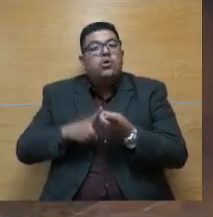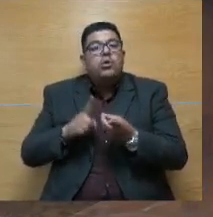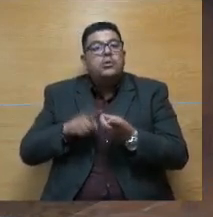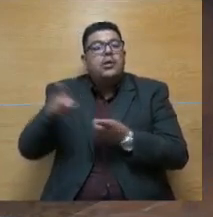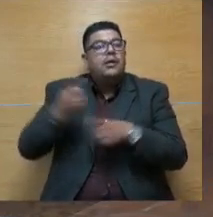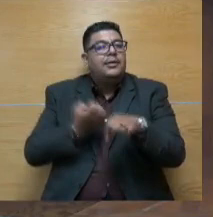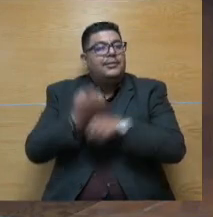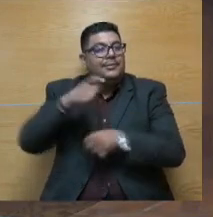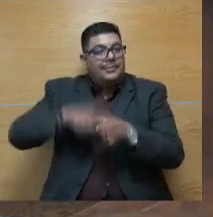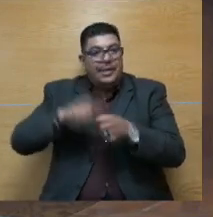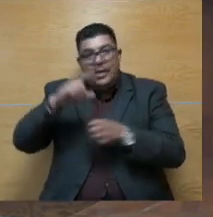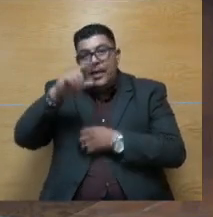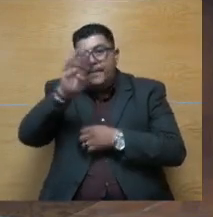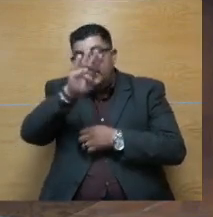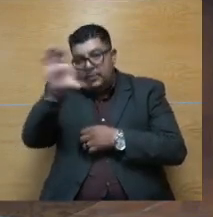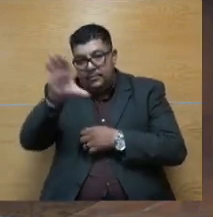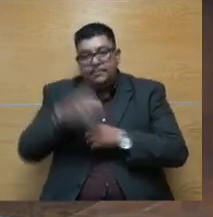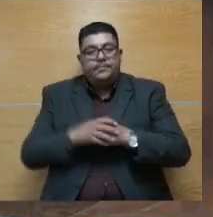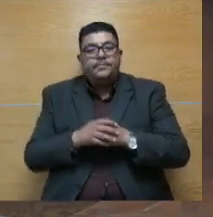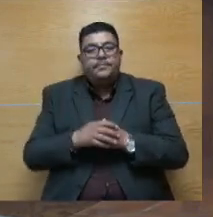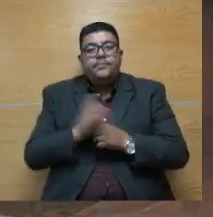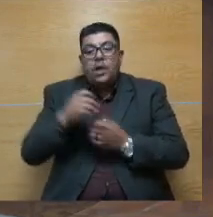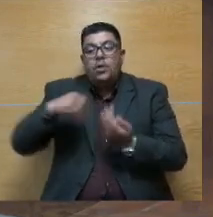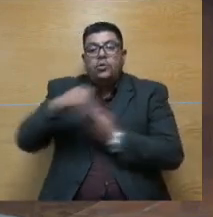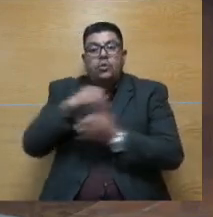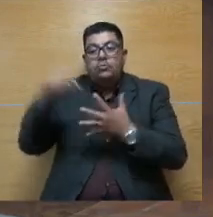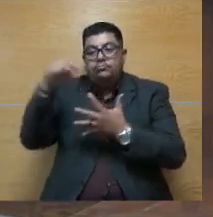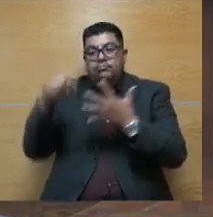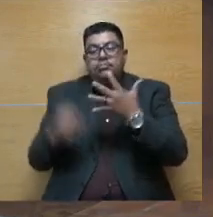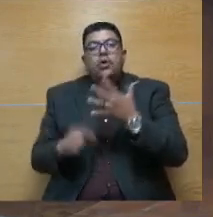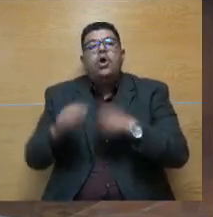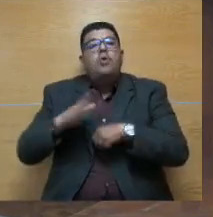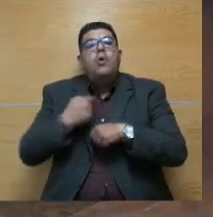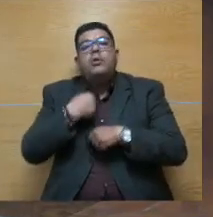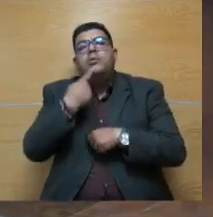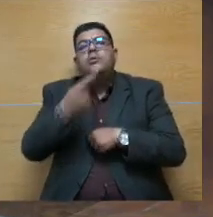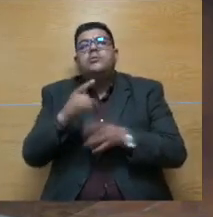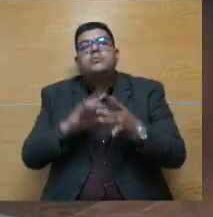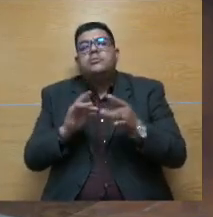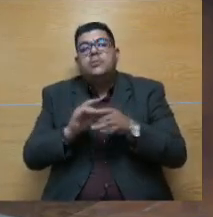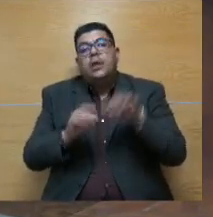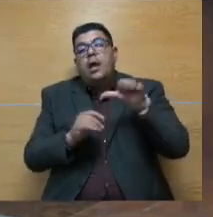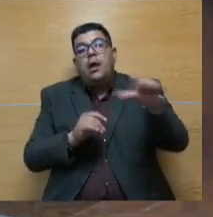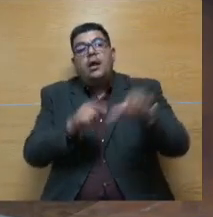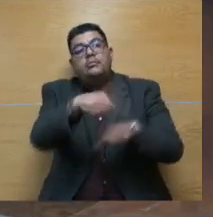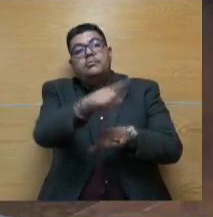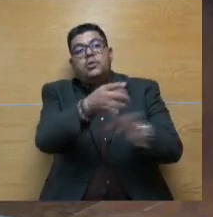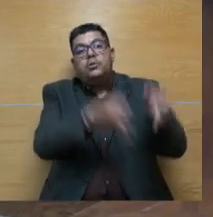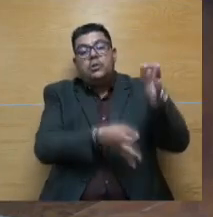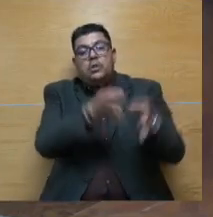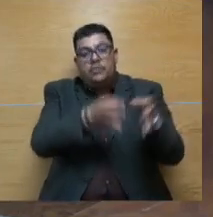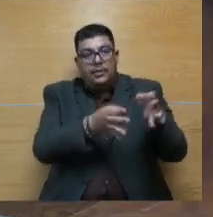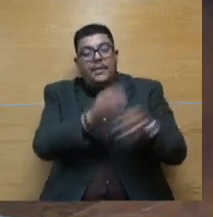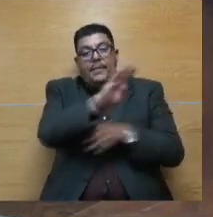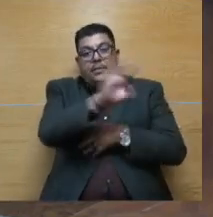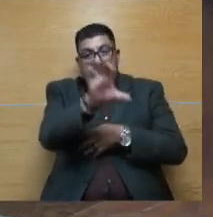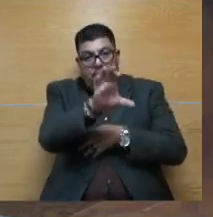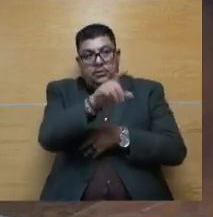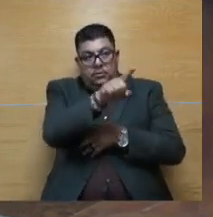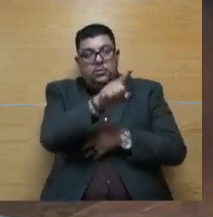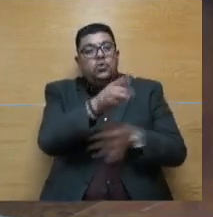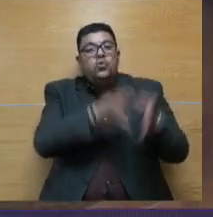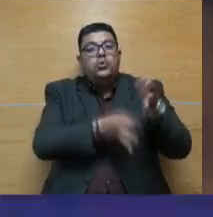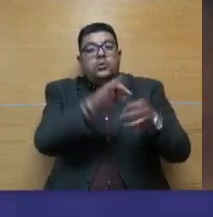California todos a fin de impugnar la sentencia dictada por el tribunal de Justicia electoral de la referida entidad que